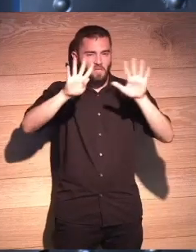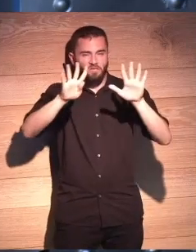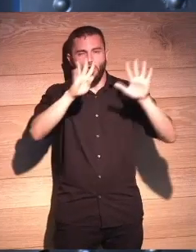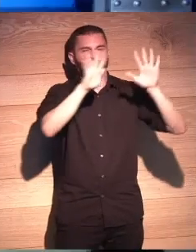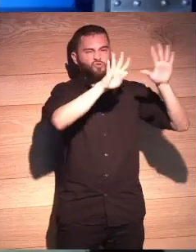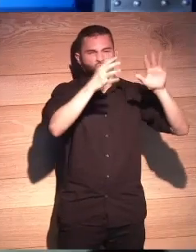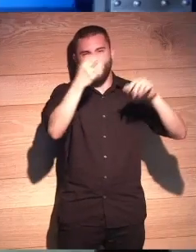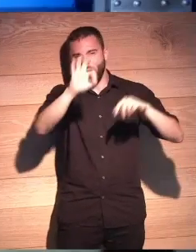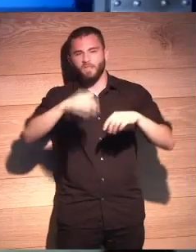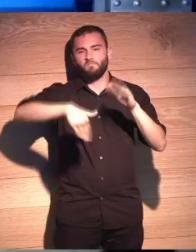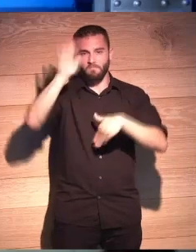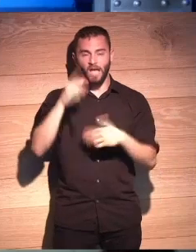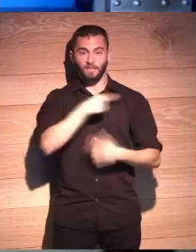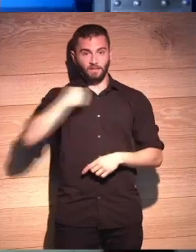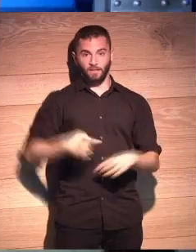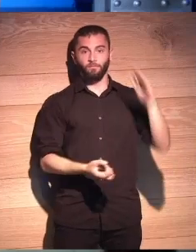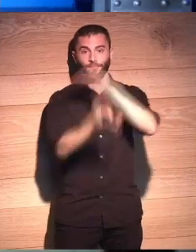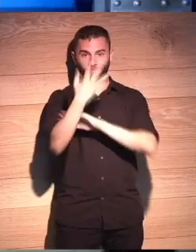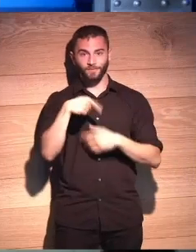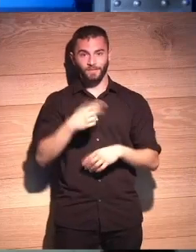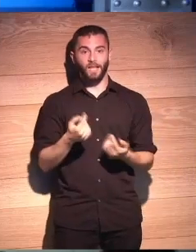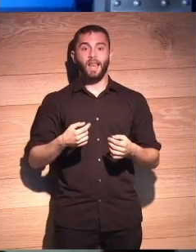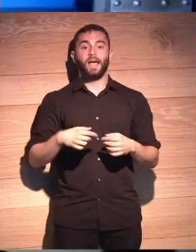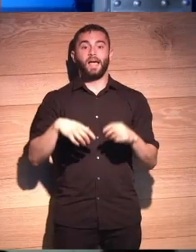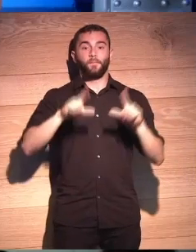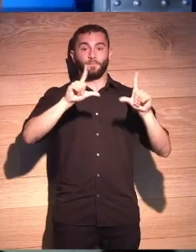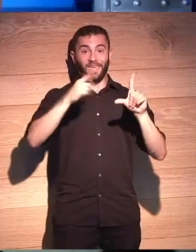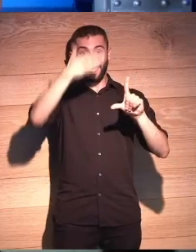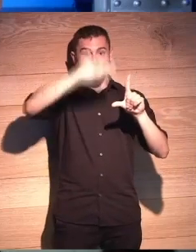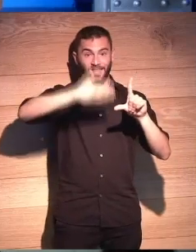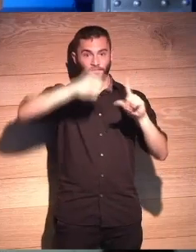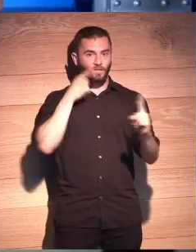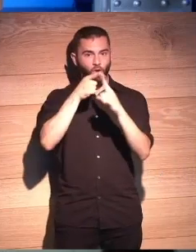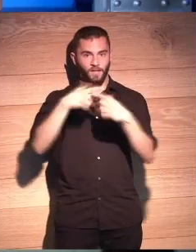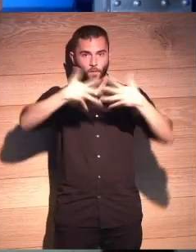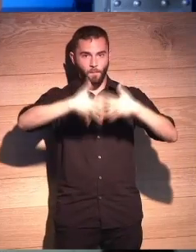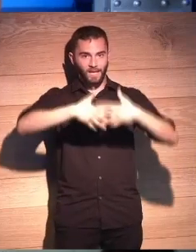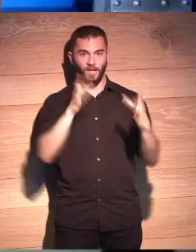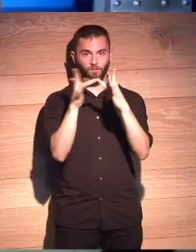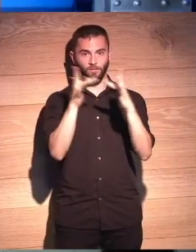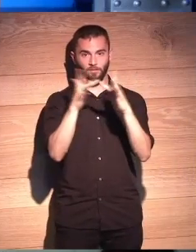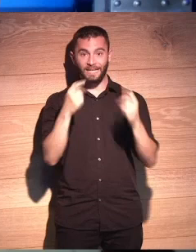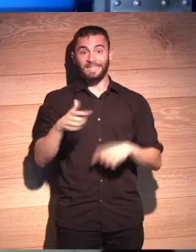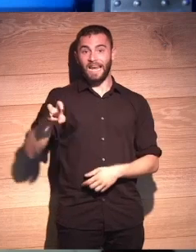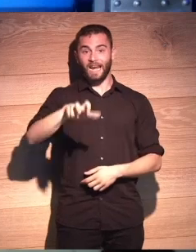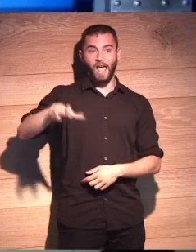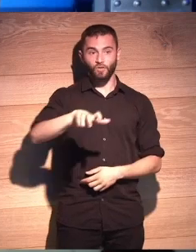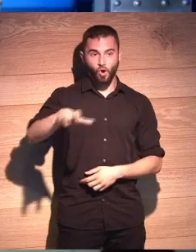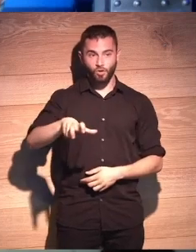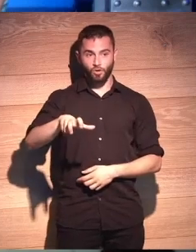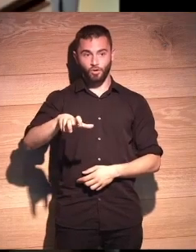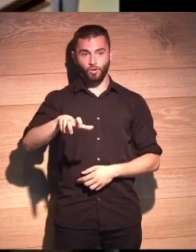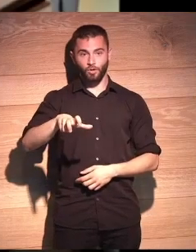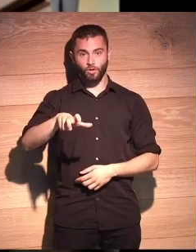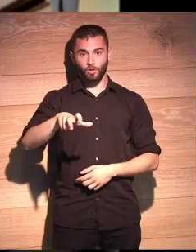los chinos lanzaron esto, que es la interfaz que tenemos ahora nosotros para interactuar con las máquinas, es el ratón. Y también